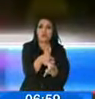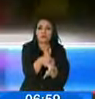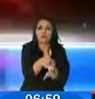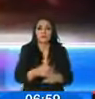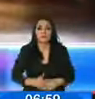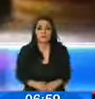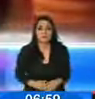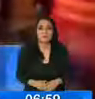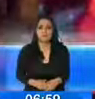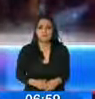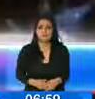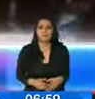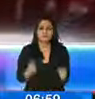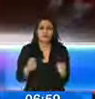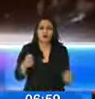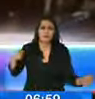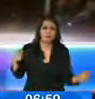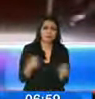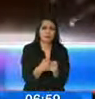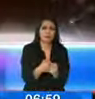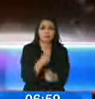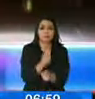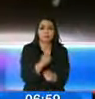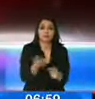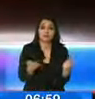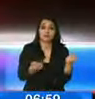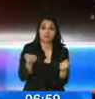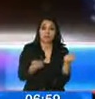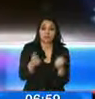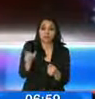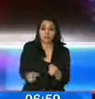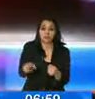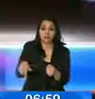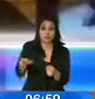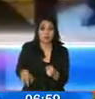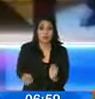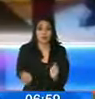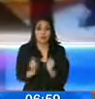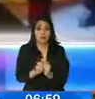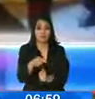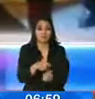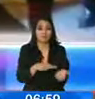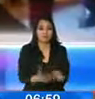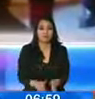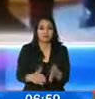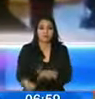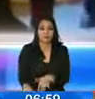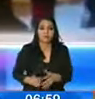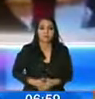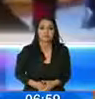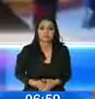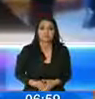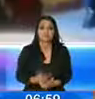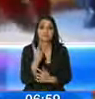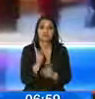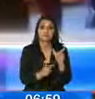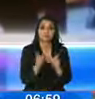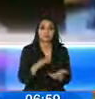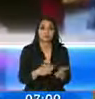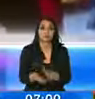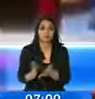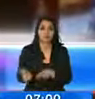bus. La fuerza del estrellamiento produjo la muerte del conductor y de su acompañante. Estrellamiento, motivo del cual tenemos dos personas